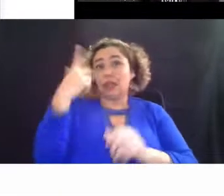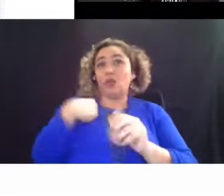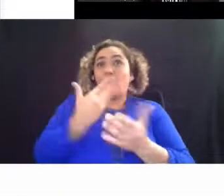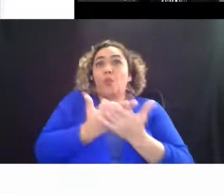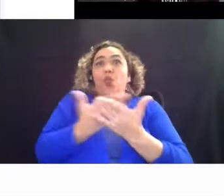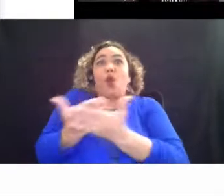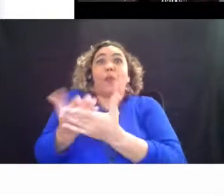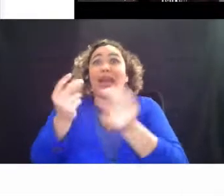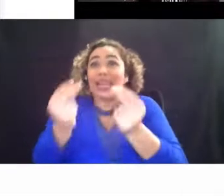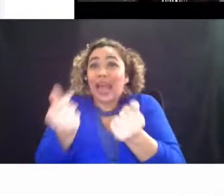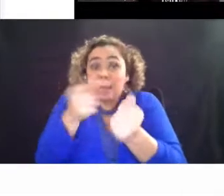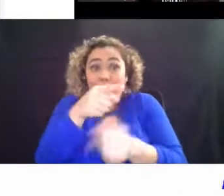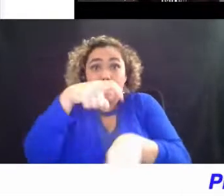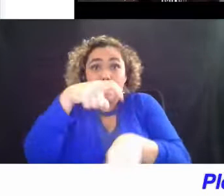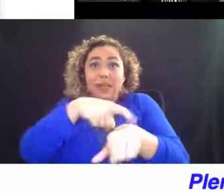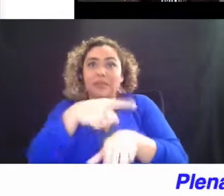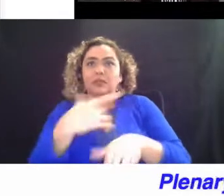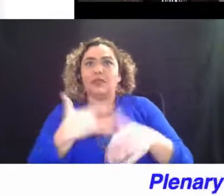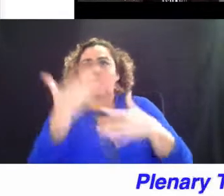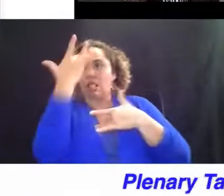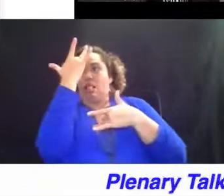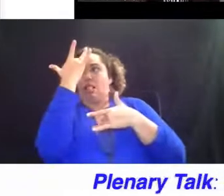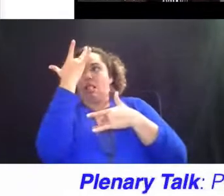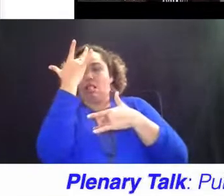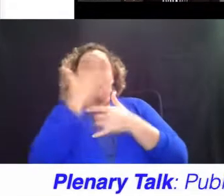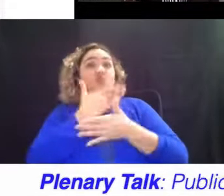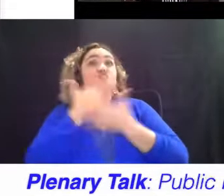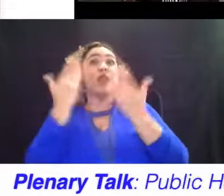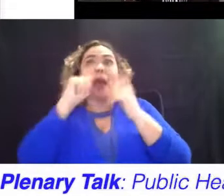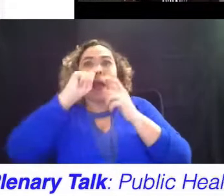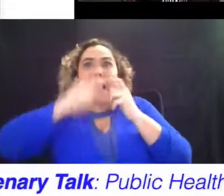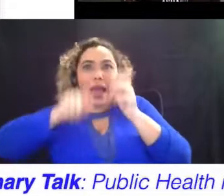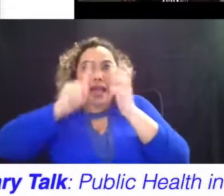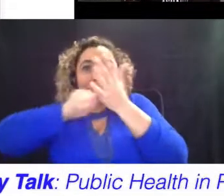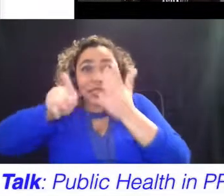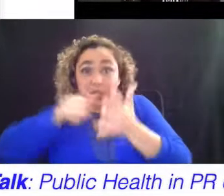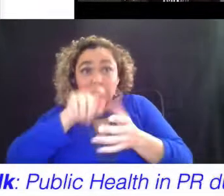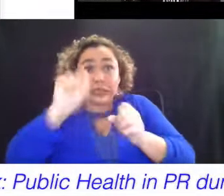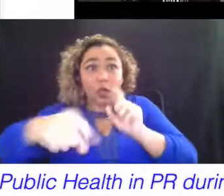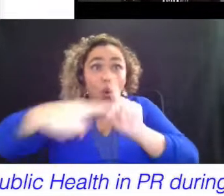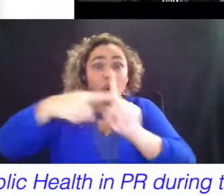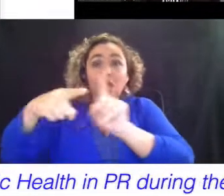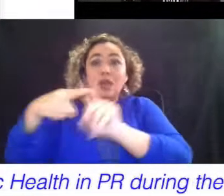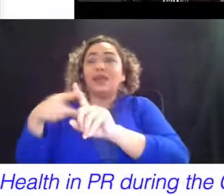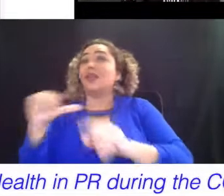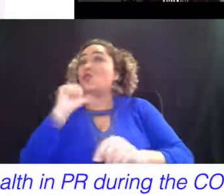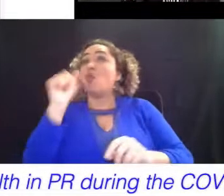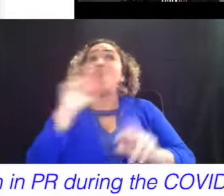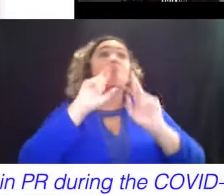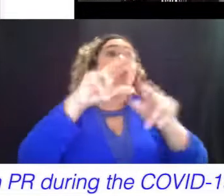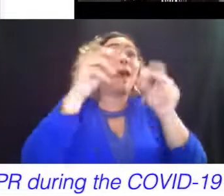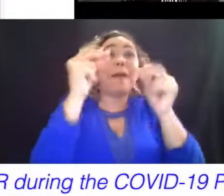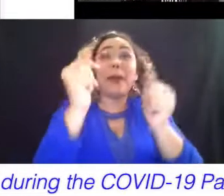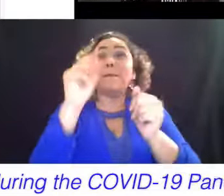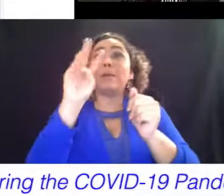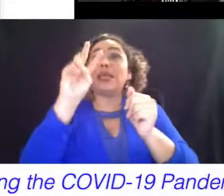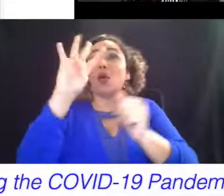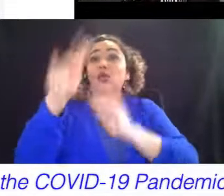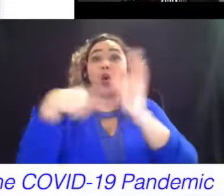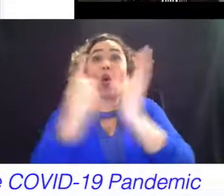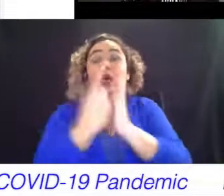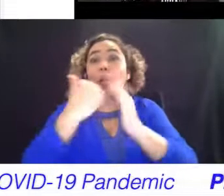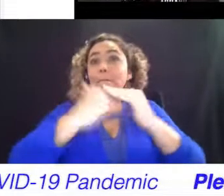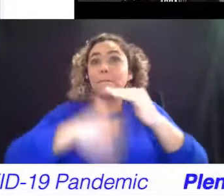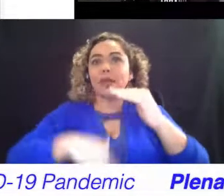al momento de que la persona tiene síntomas y no tenemos la capacidad de poder reportar esos casos en menos de 24 horas, podemos